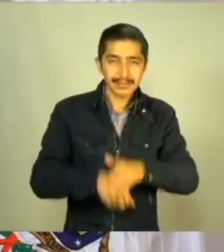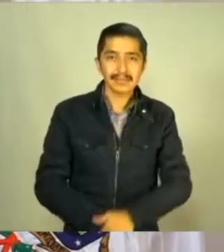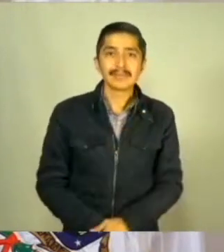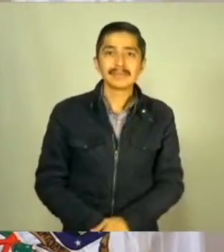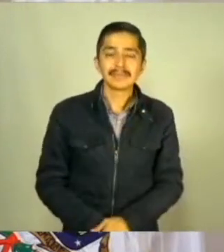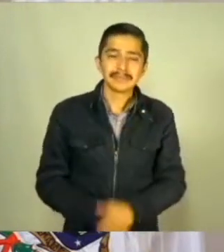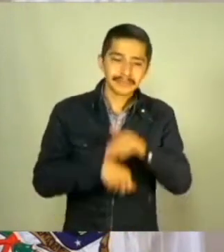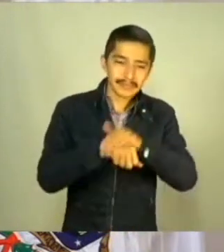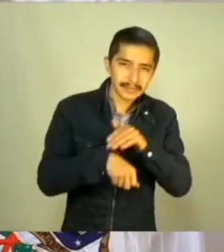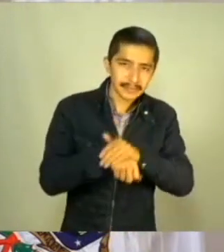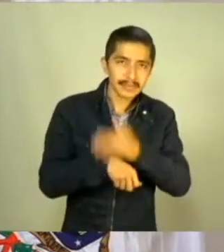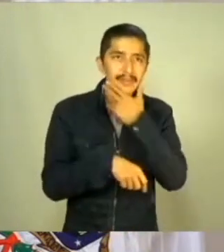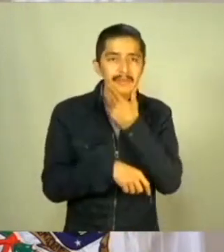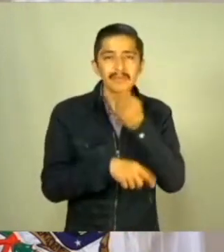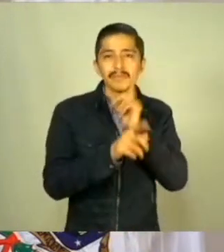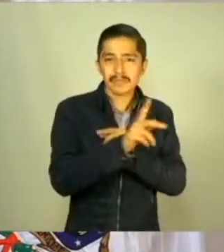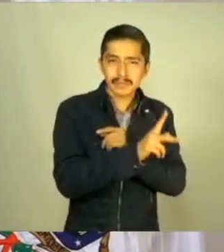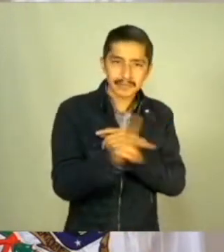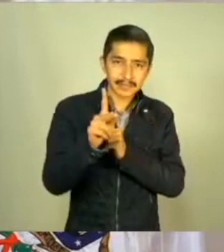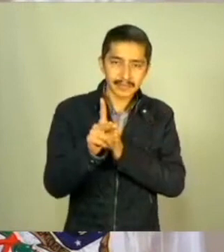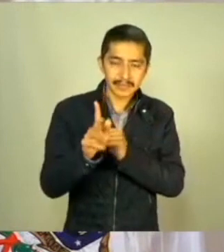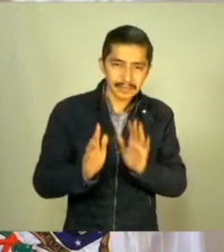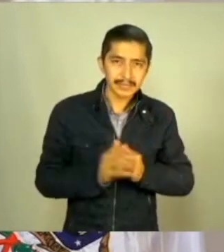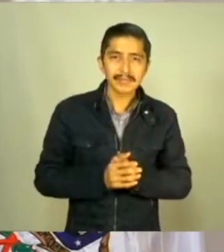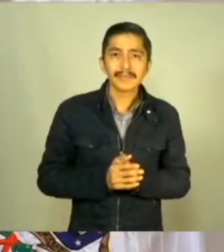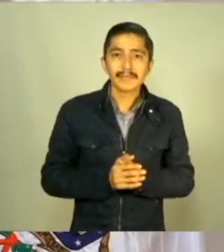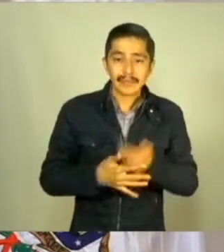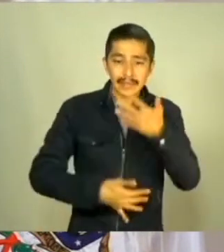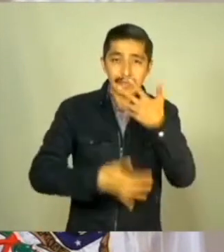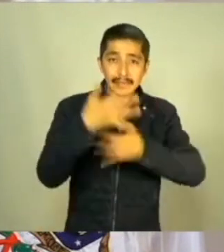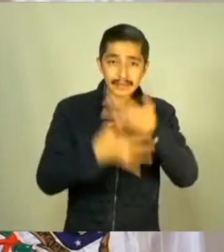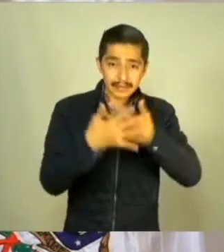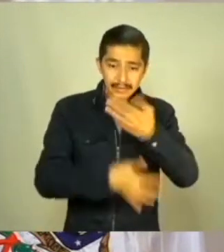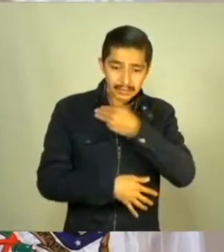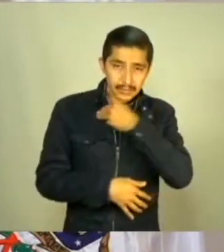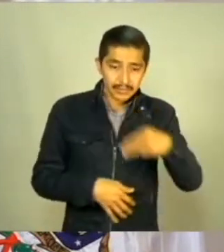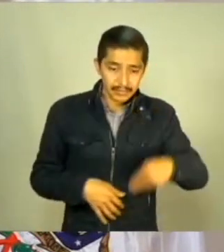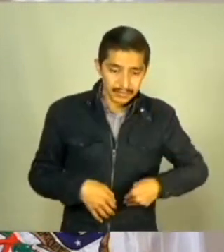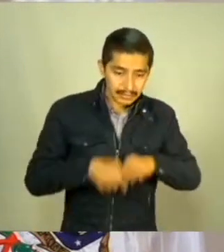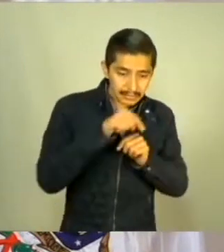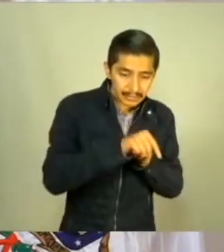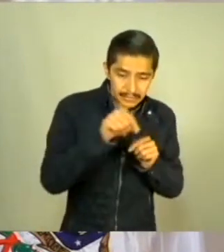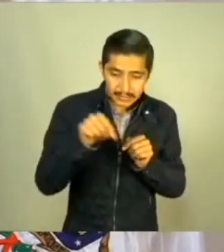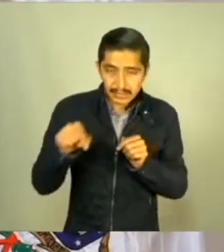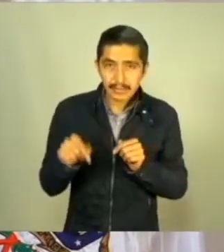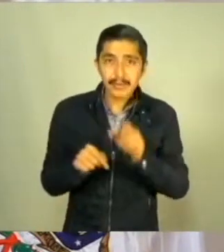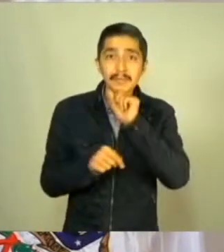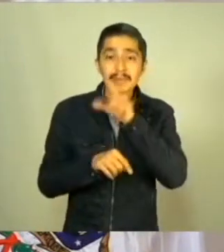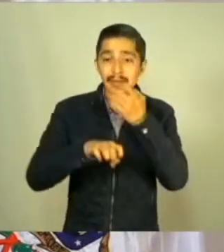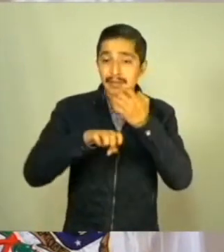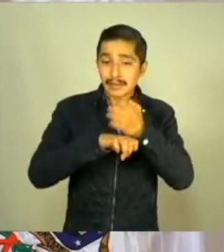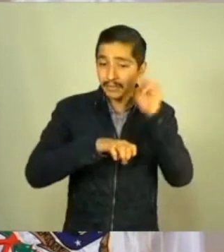amigas y amigos estos 15 municipios y en todo el estado de